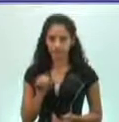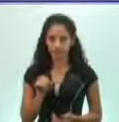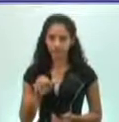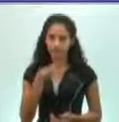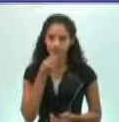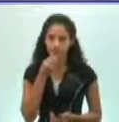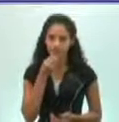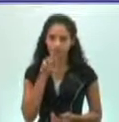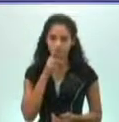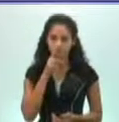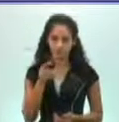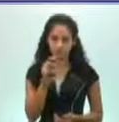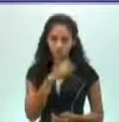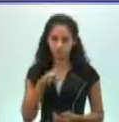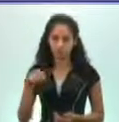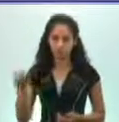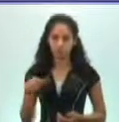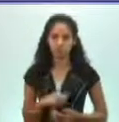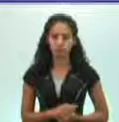respondemos.